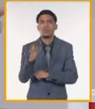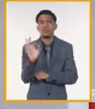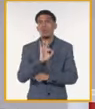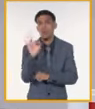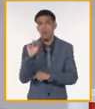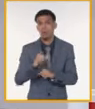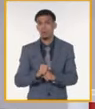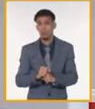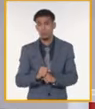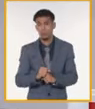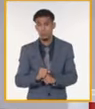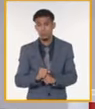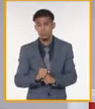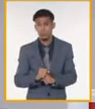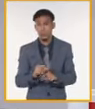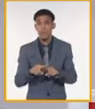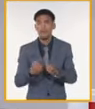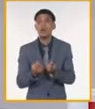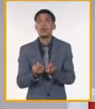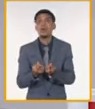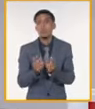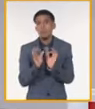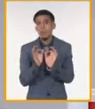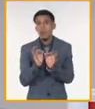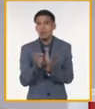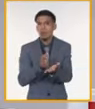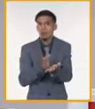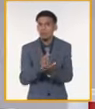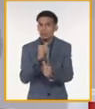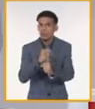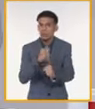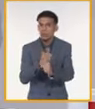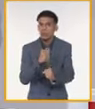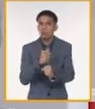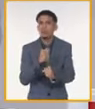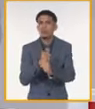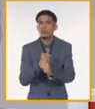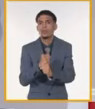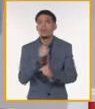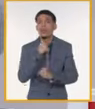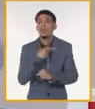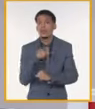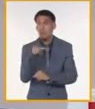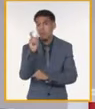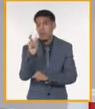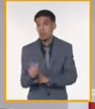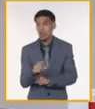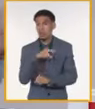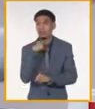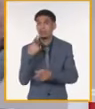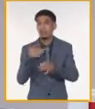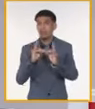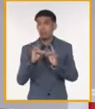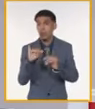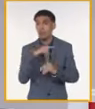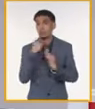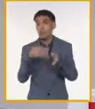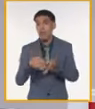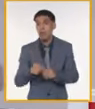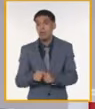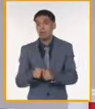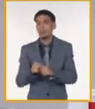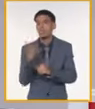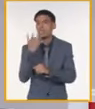para un un presente un poquito más más a corto plazo si esa persona fallece deja des protegido a su